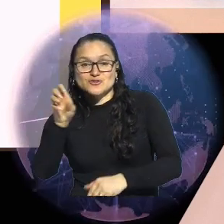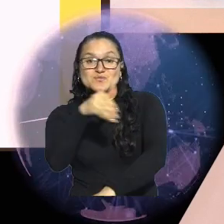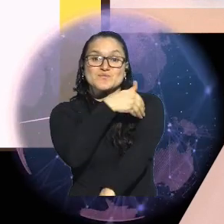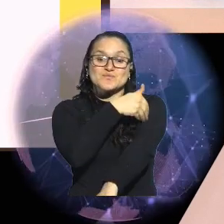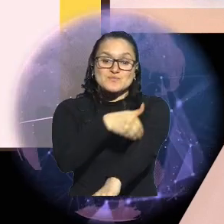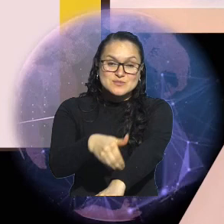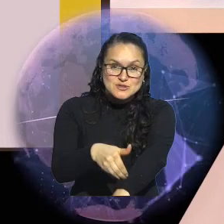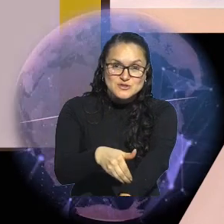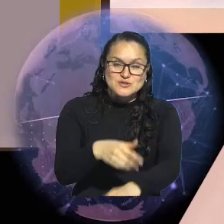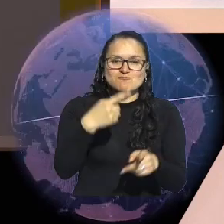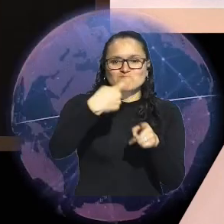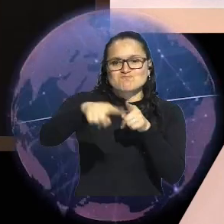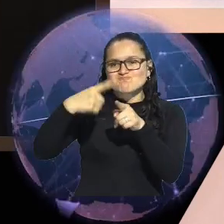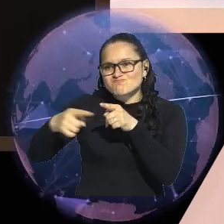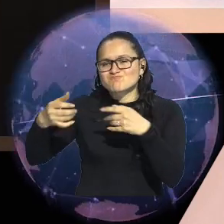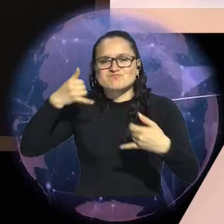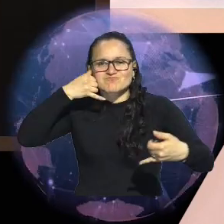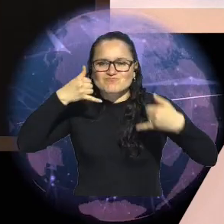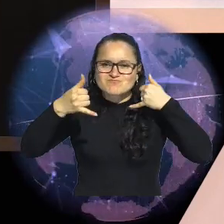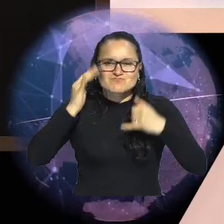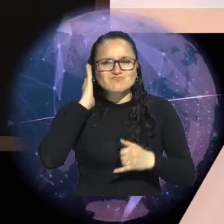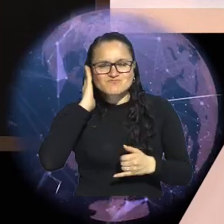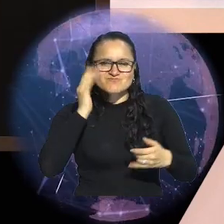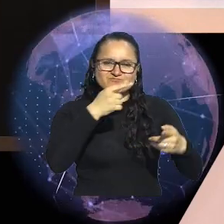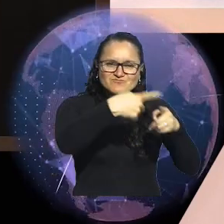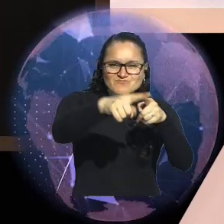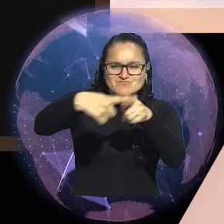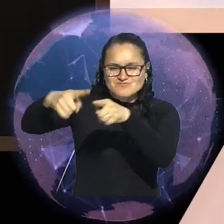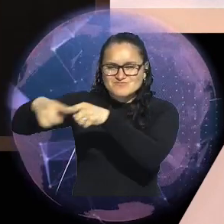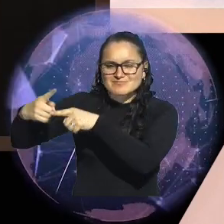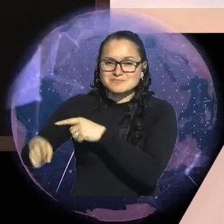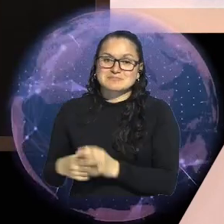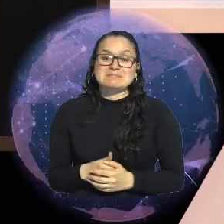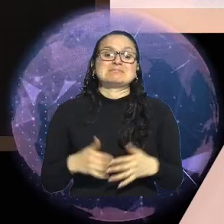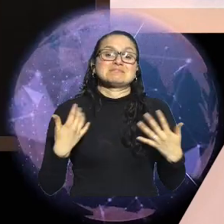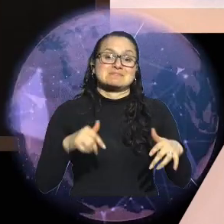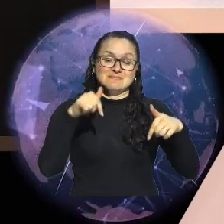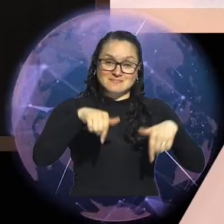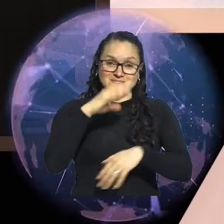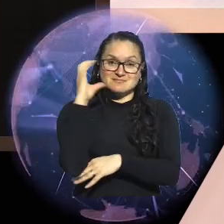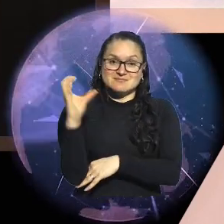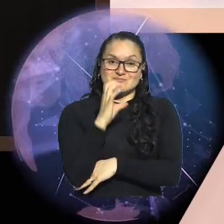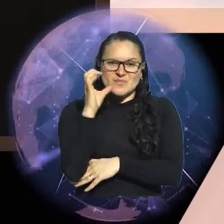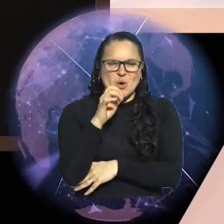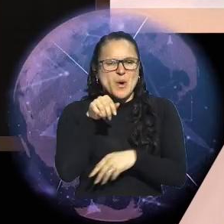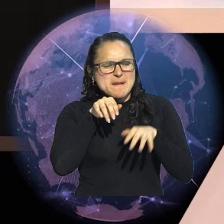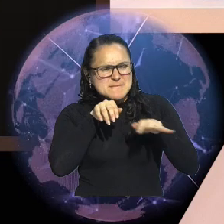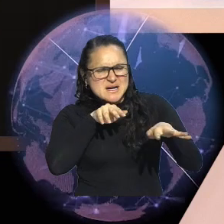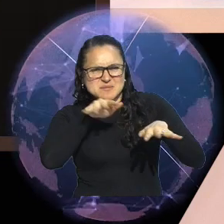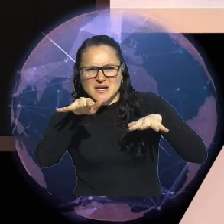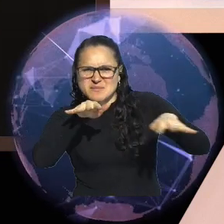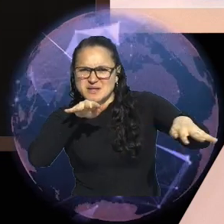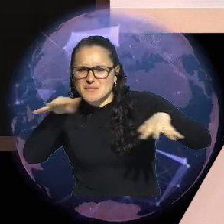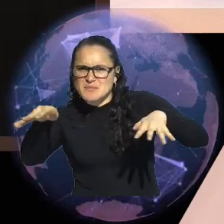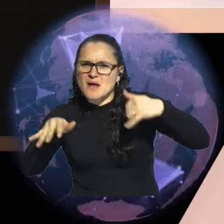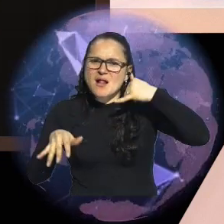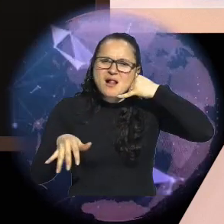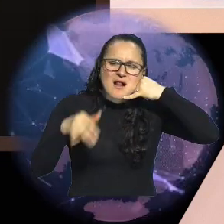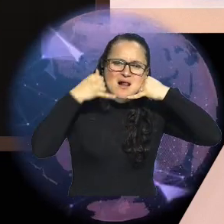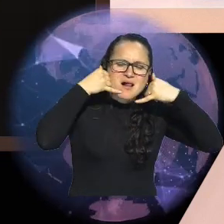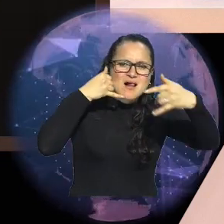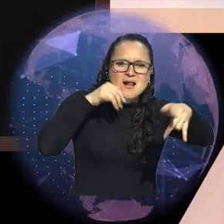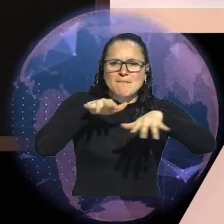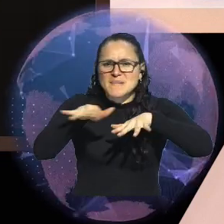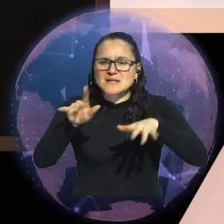conexiones de esta forma el país alcanzó una penetración de líneas de voz hoy del 134 por